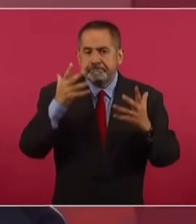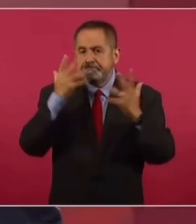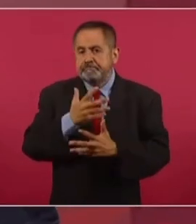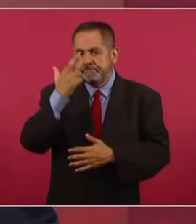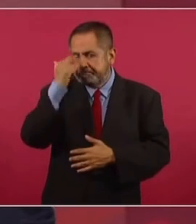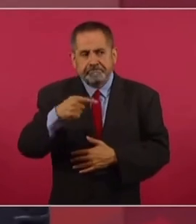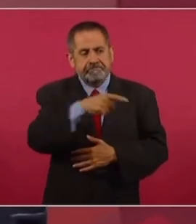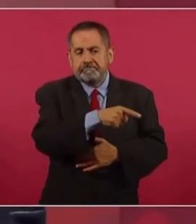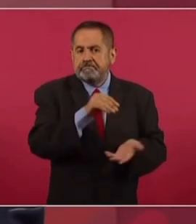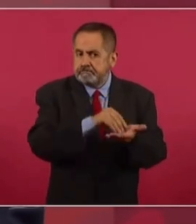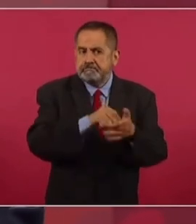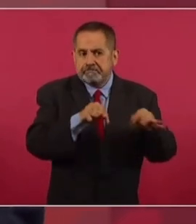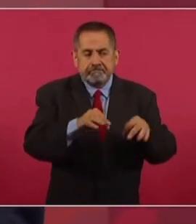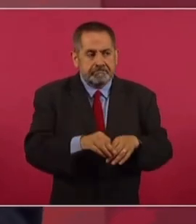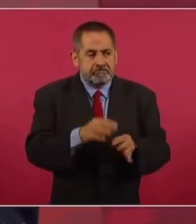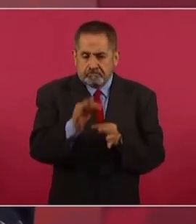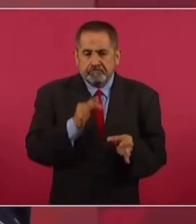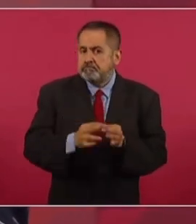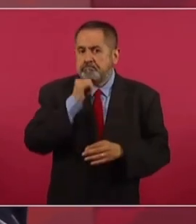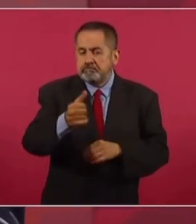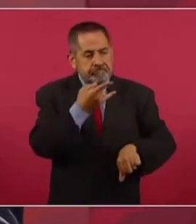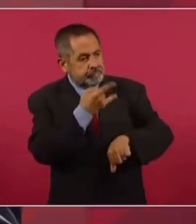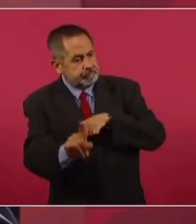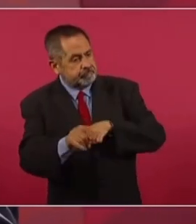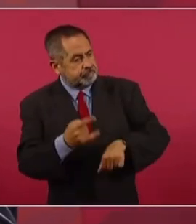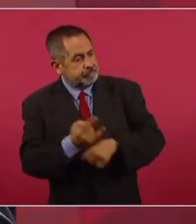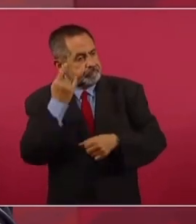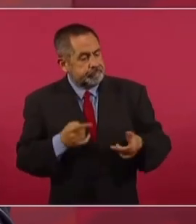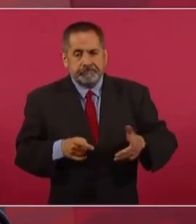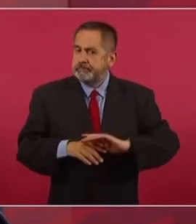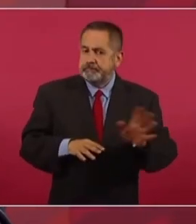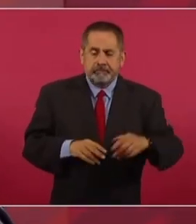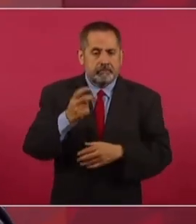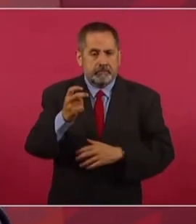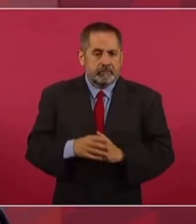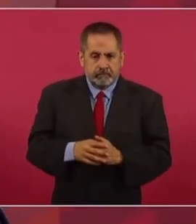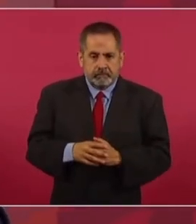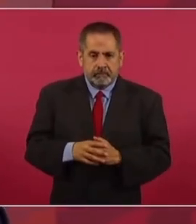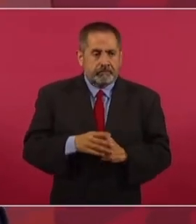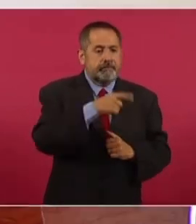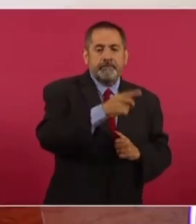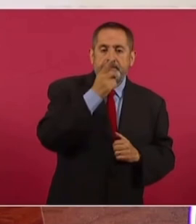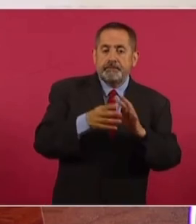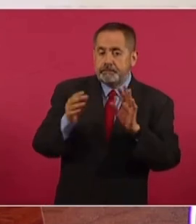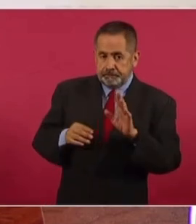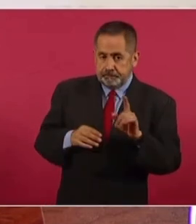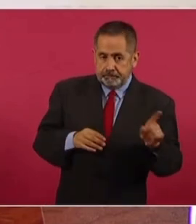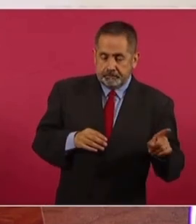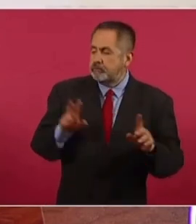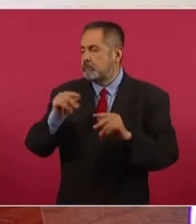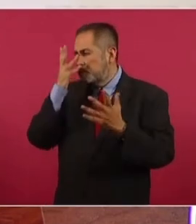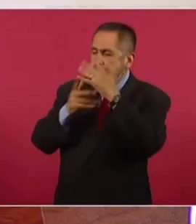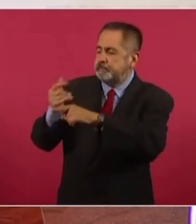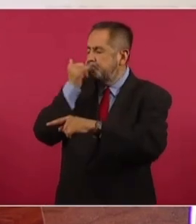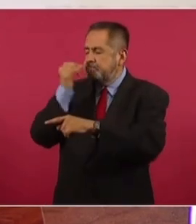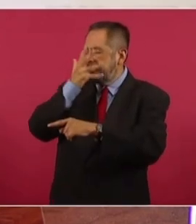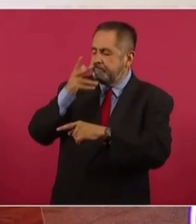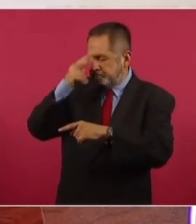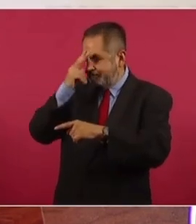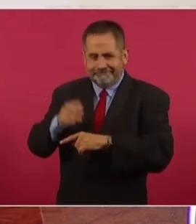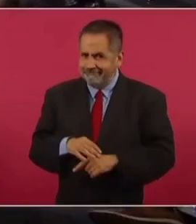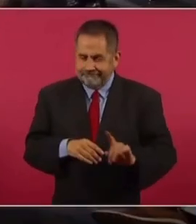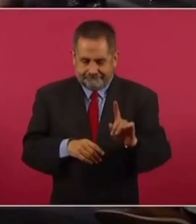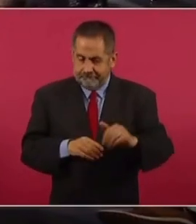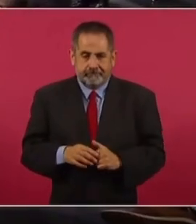zona y, en efecto, estaban trabajando. Entonces, ellos sostienen de que una mala interpretación,